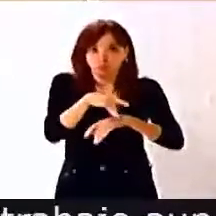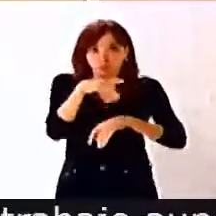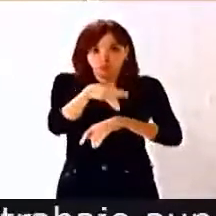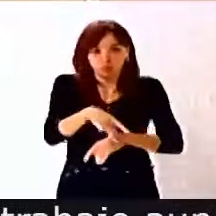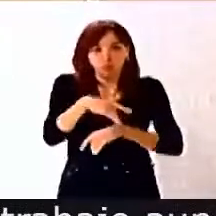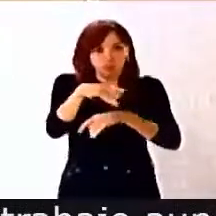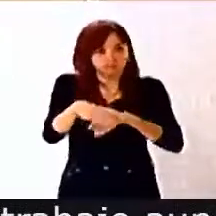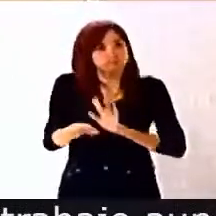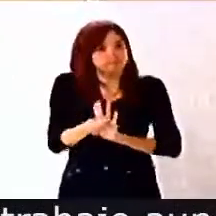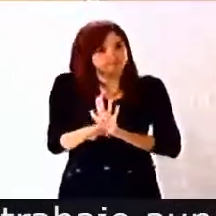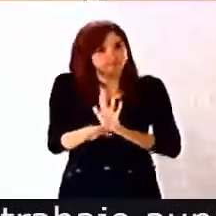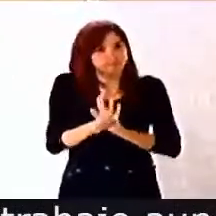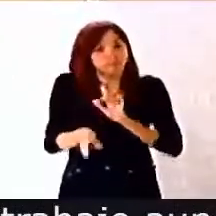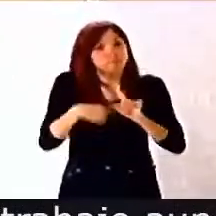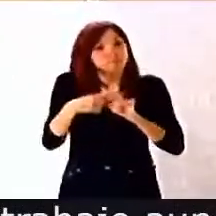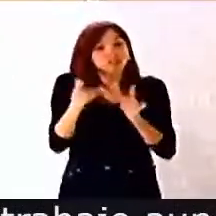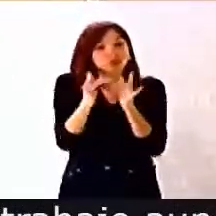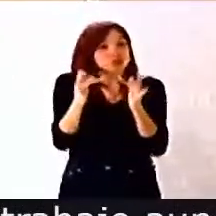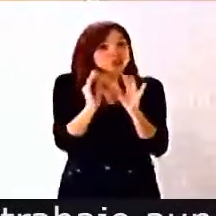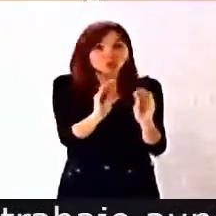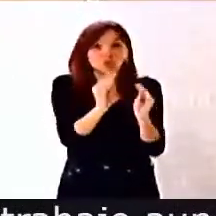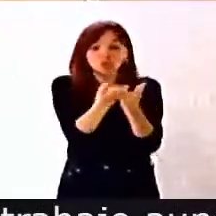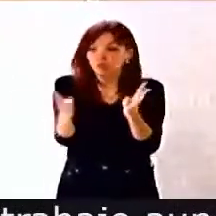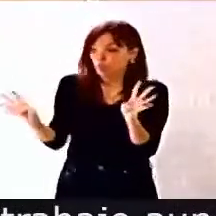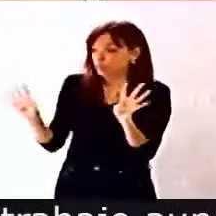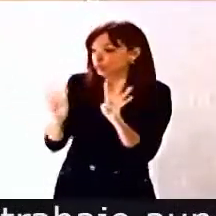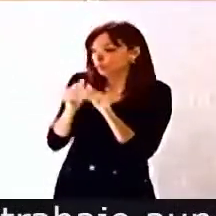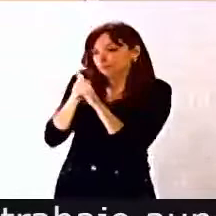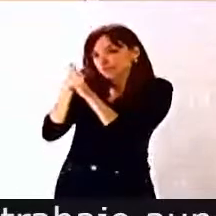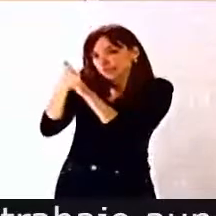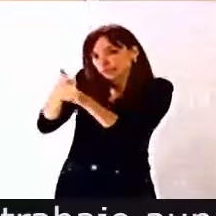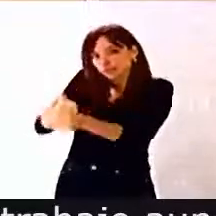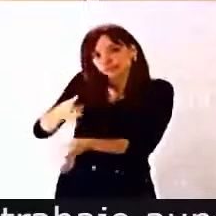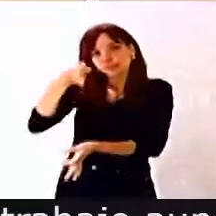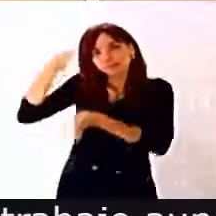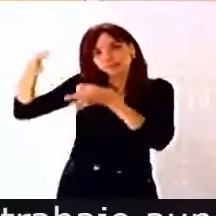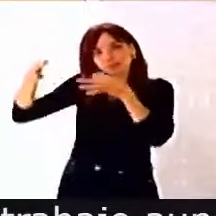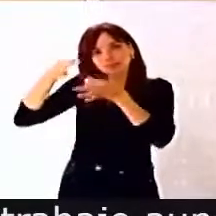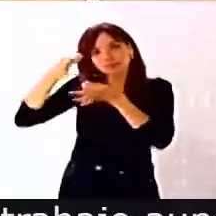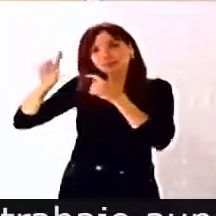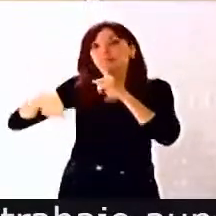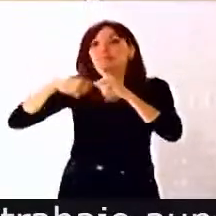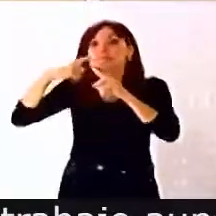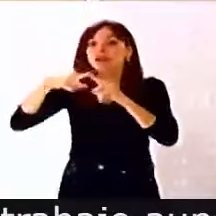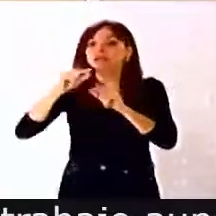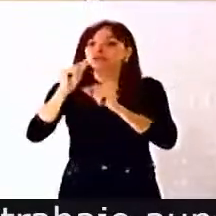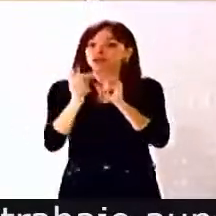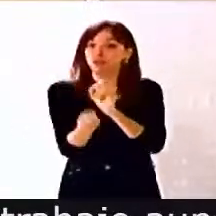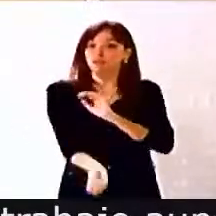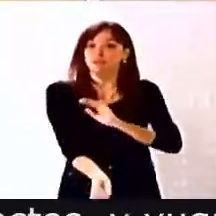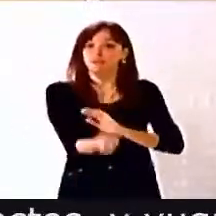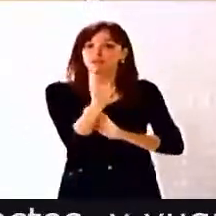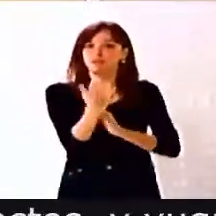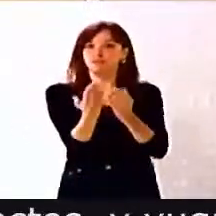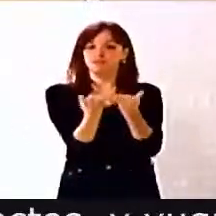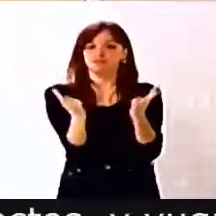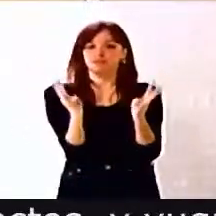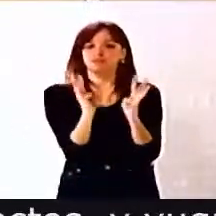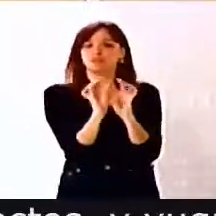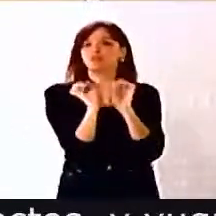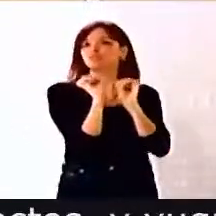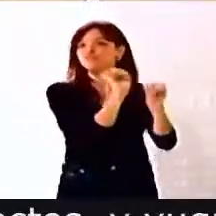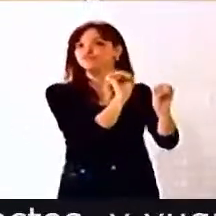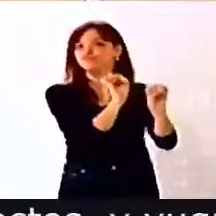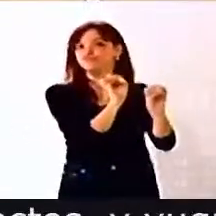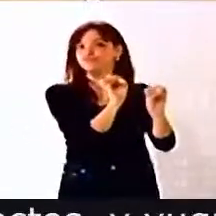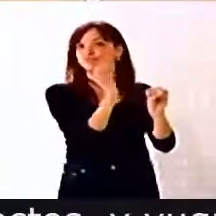hacer un estudio muy estrecho de los contactos y yugular los brotes en cuanto se vayan produciendo,